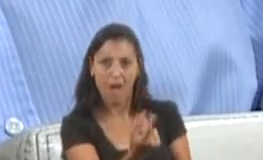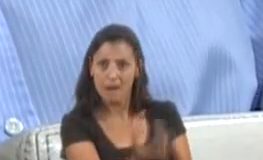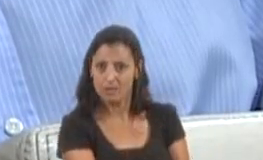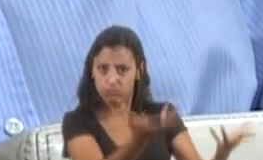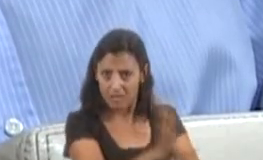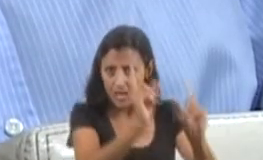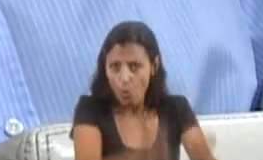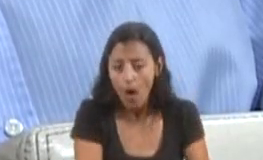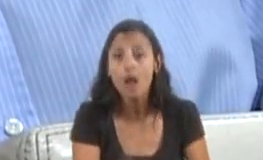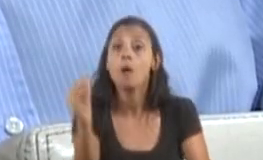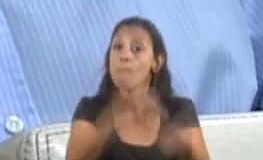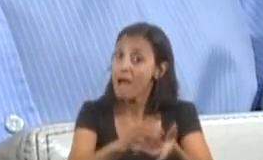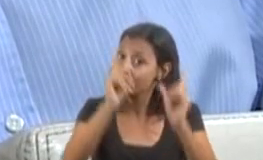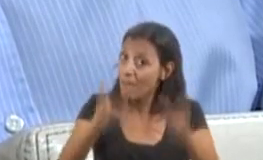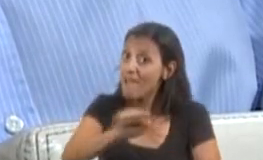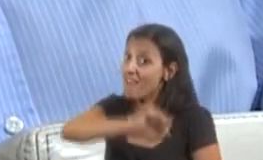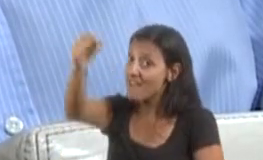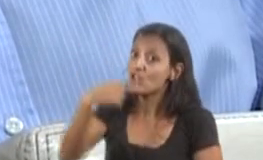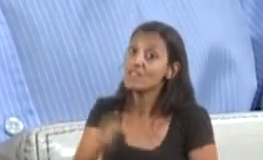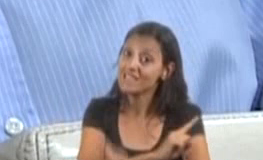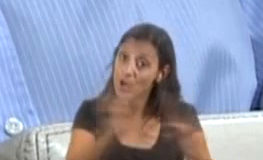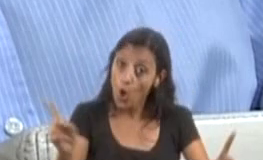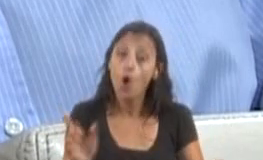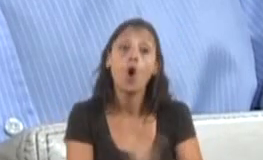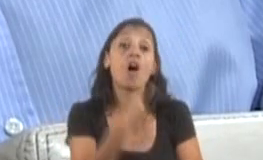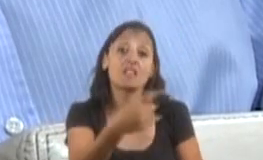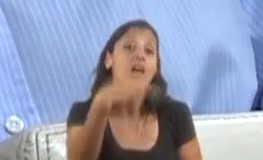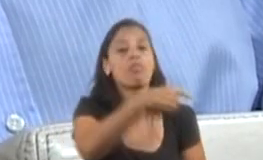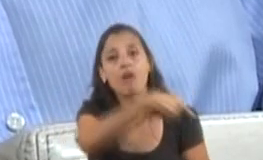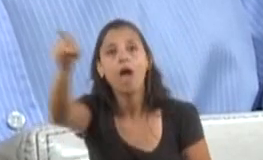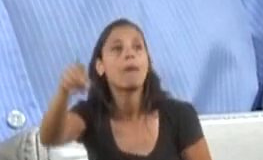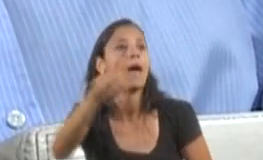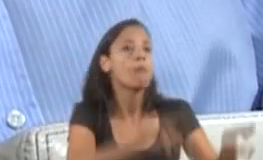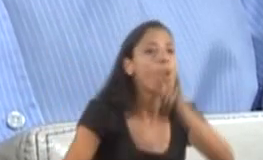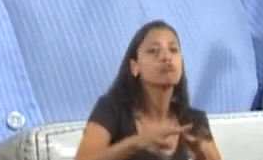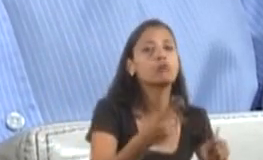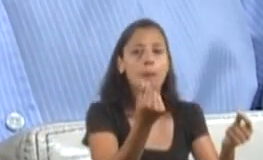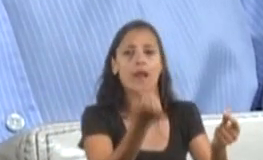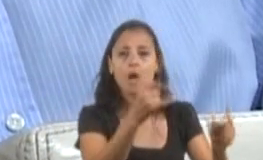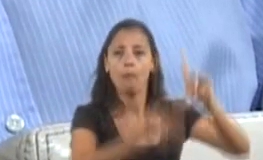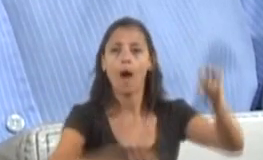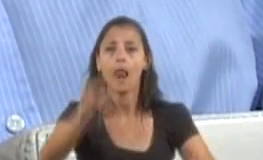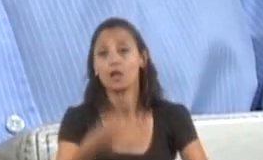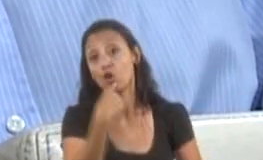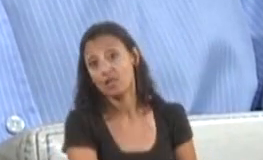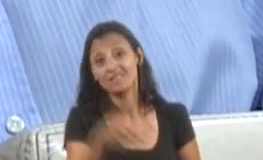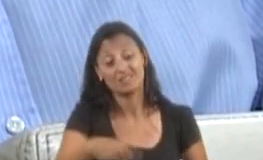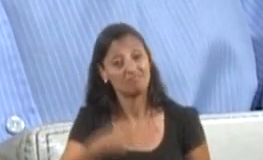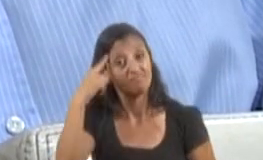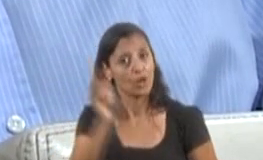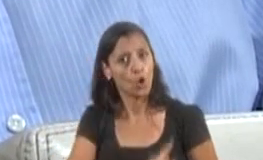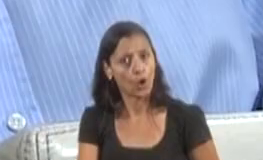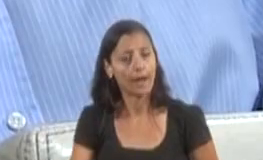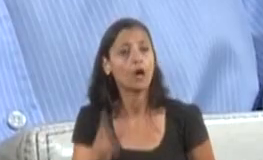que además la negaba también a la inflación. Vaya a caminar, camine, Lita de Lázaro y demás. En este caso no creo que sea así.